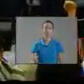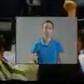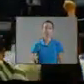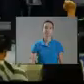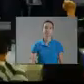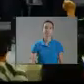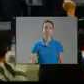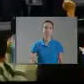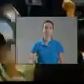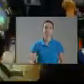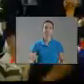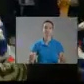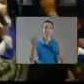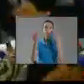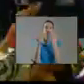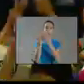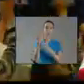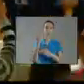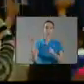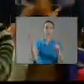Mueva sus manos hacia el cielo.